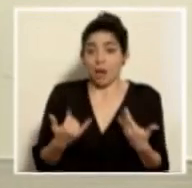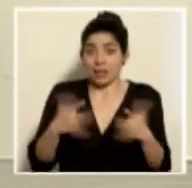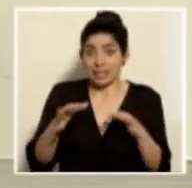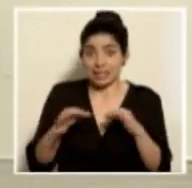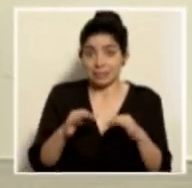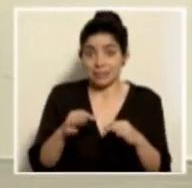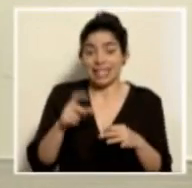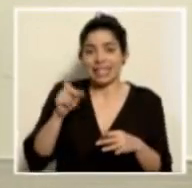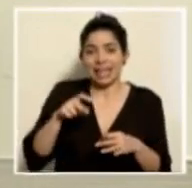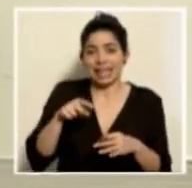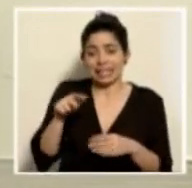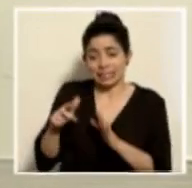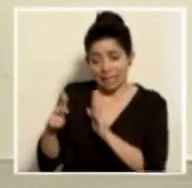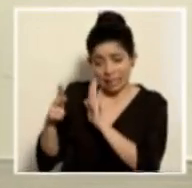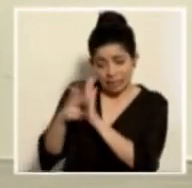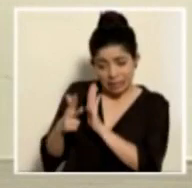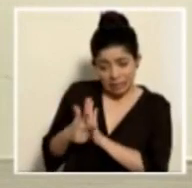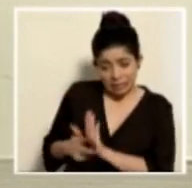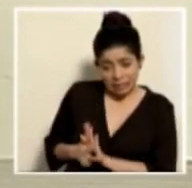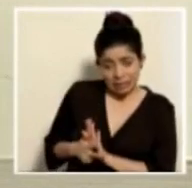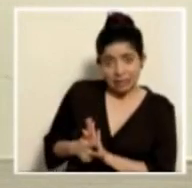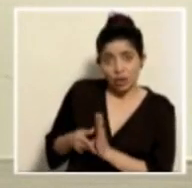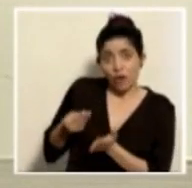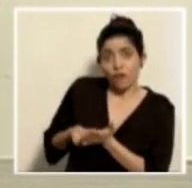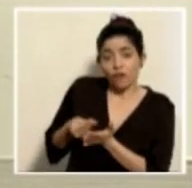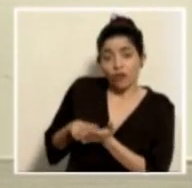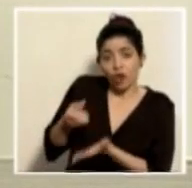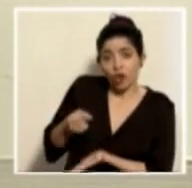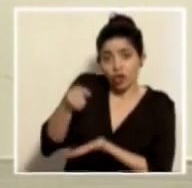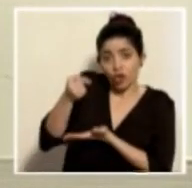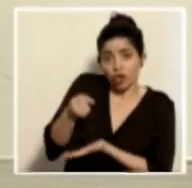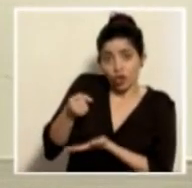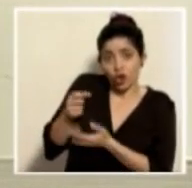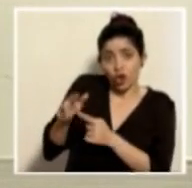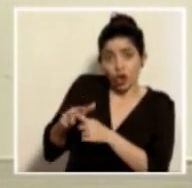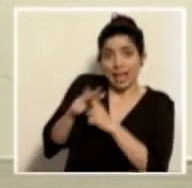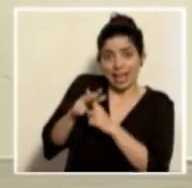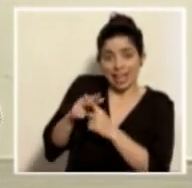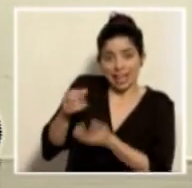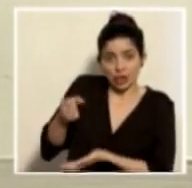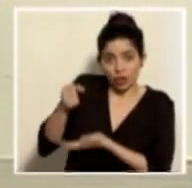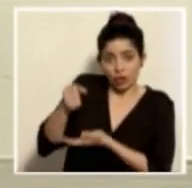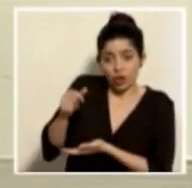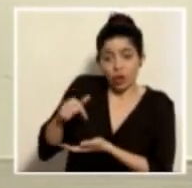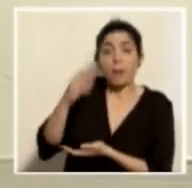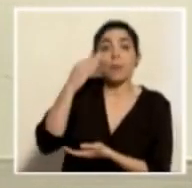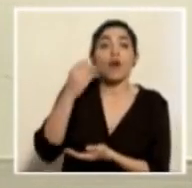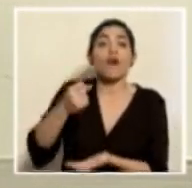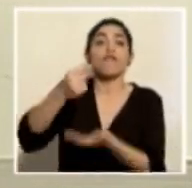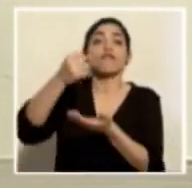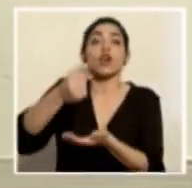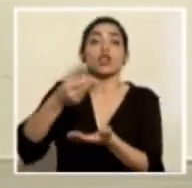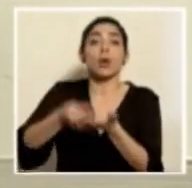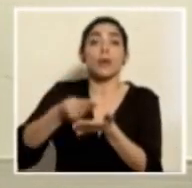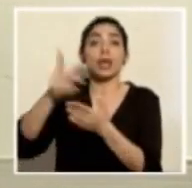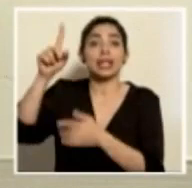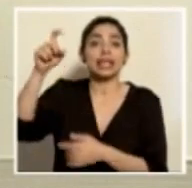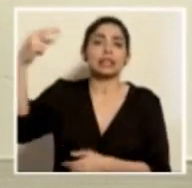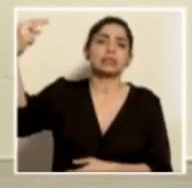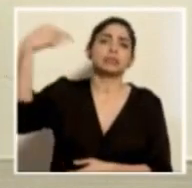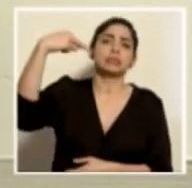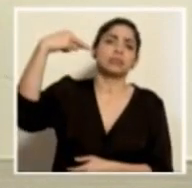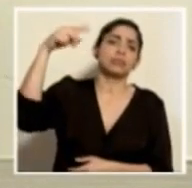esa aprobación del fondo del crédito del fondo, porque el Fondo Monetario necesita que Costa